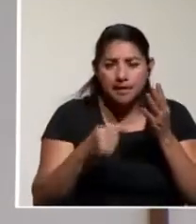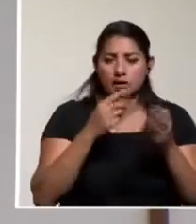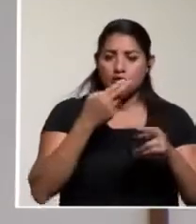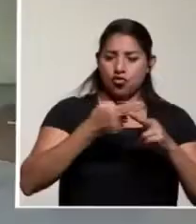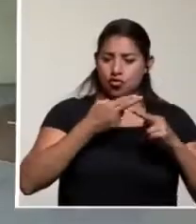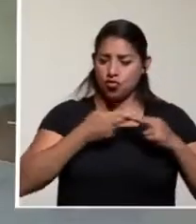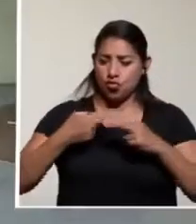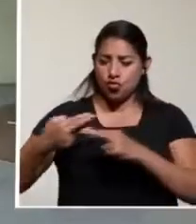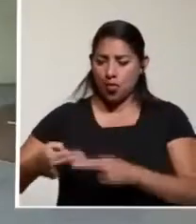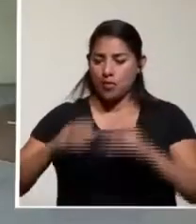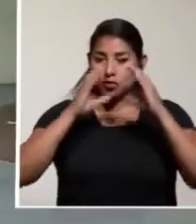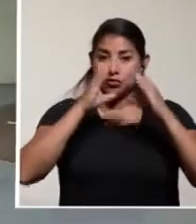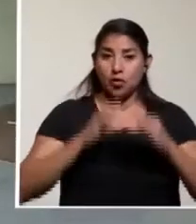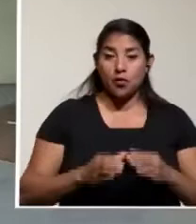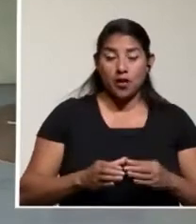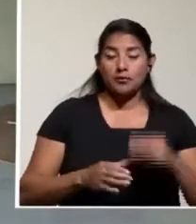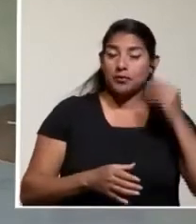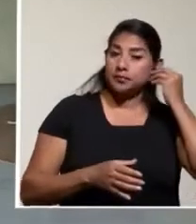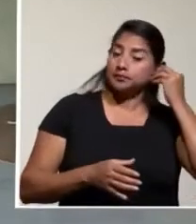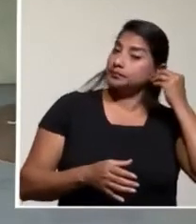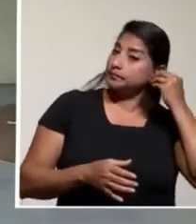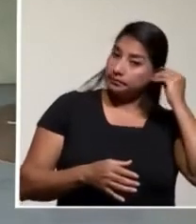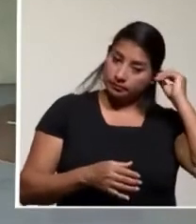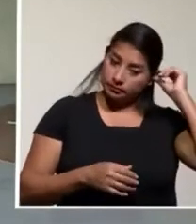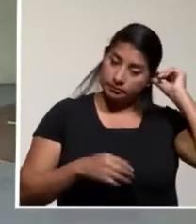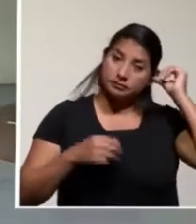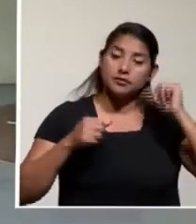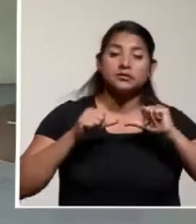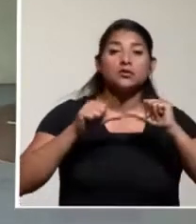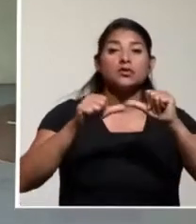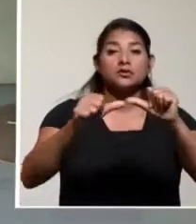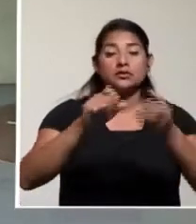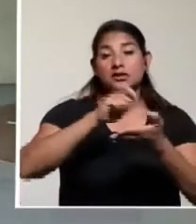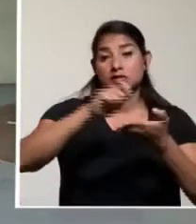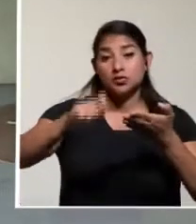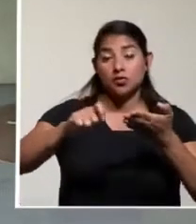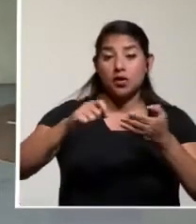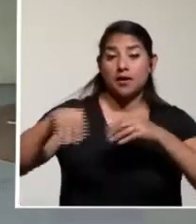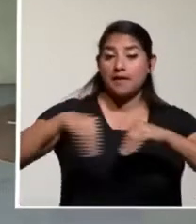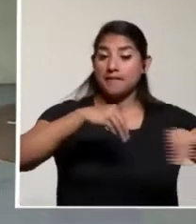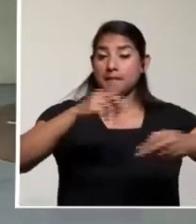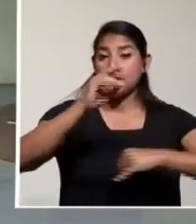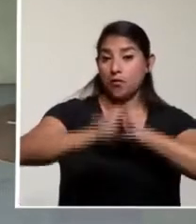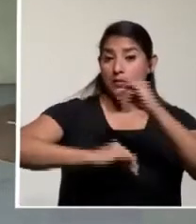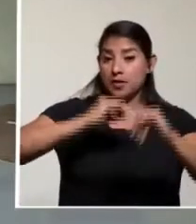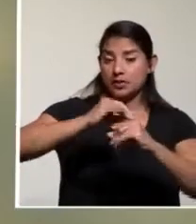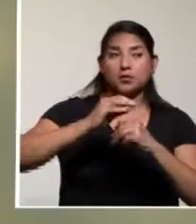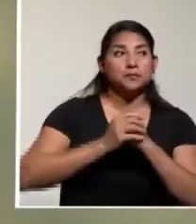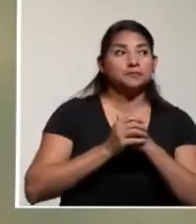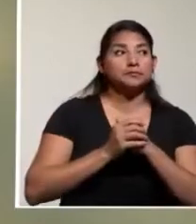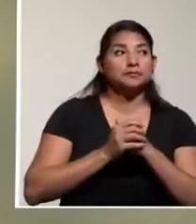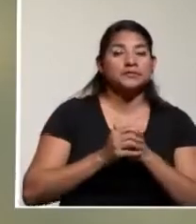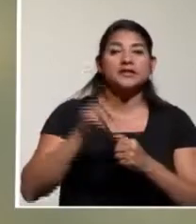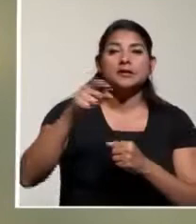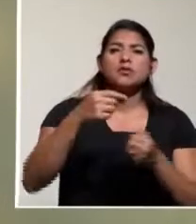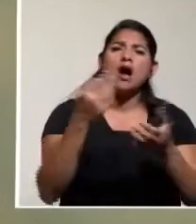En inglés, muy bien. Uh-huh. Bueno, para continuar aquí en la Escuela de Baile Movimiento Internacional, necesitamos